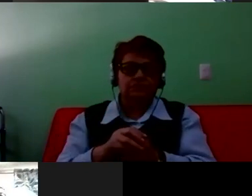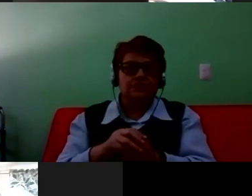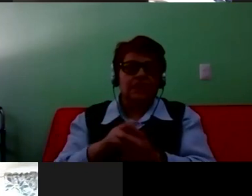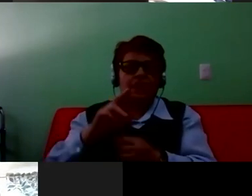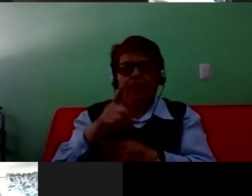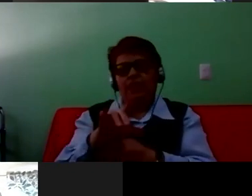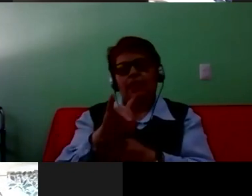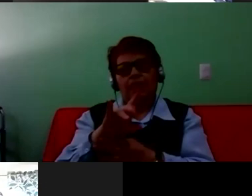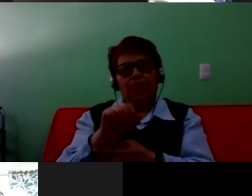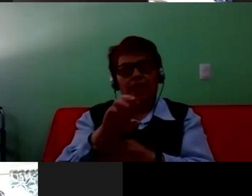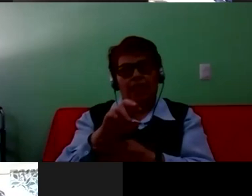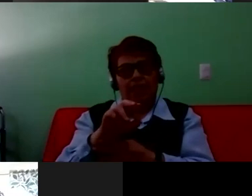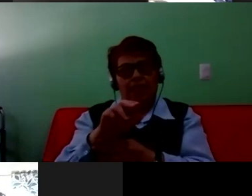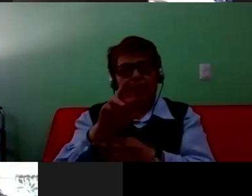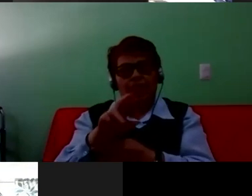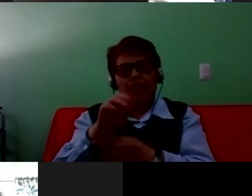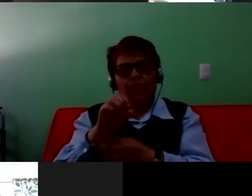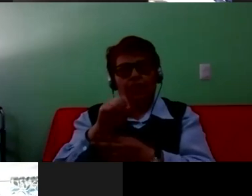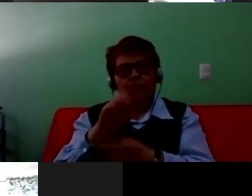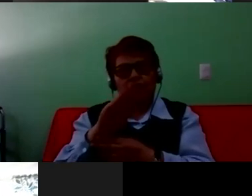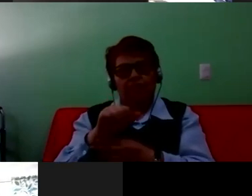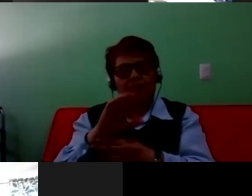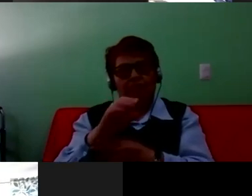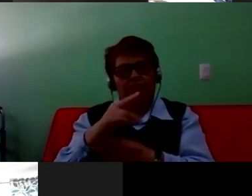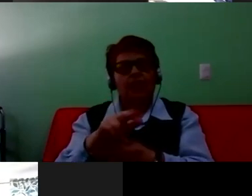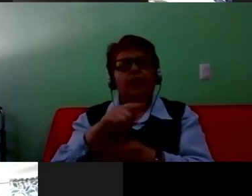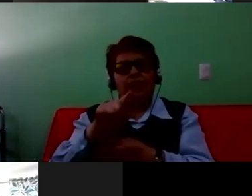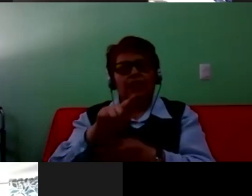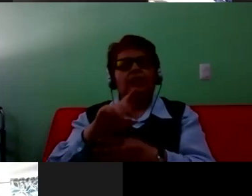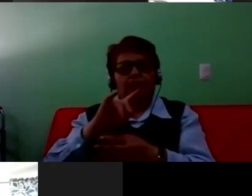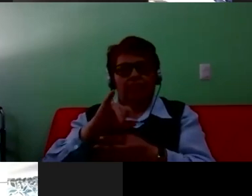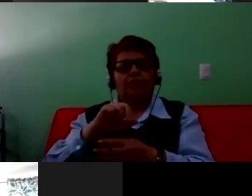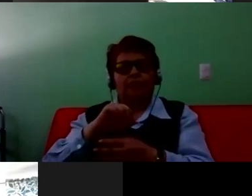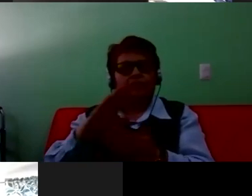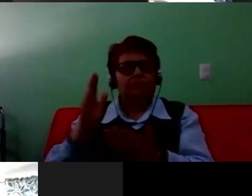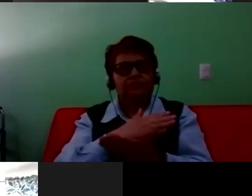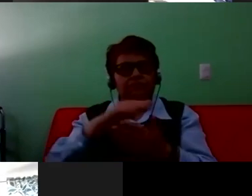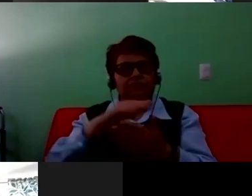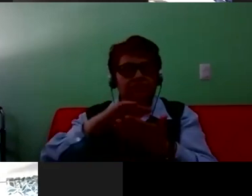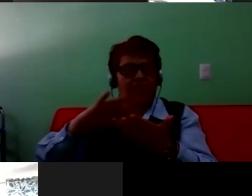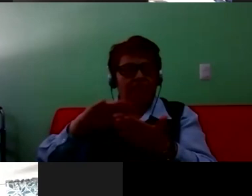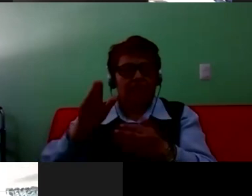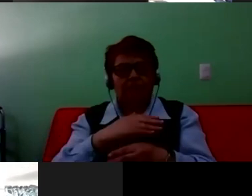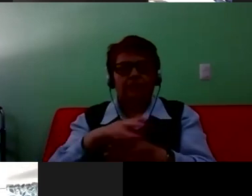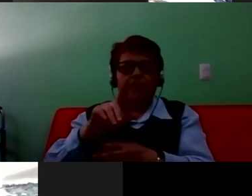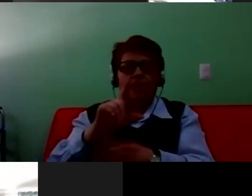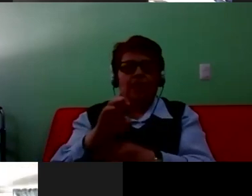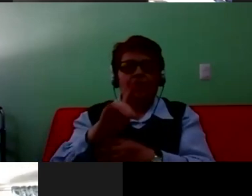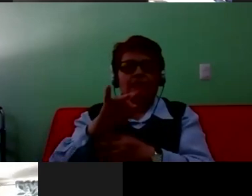Rosbach. A favor de que se dispense la lectura. Gracias. Diputada Leticia